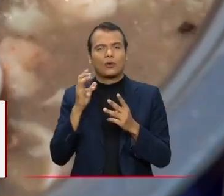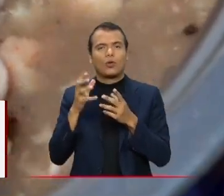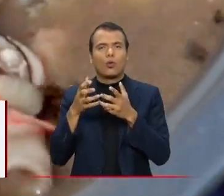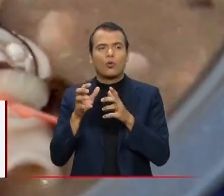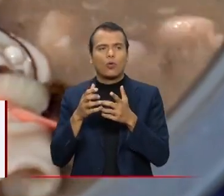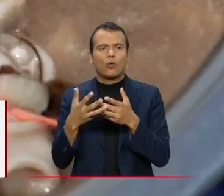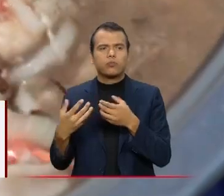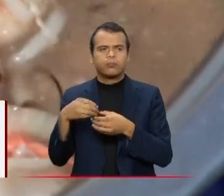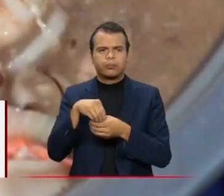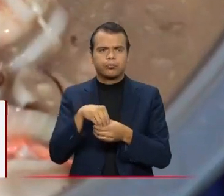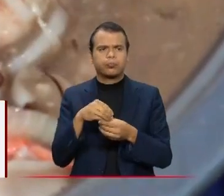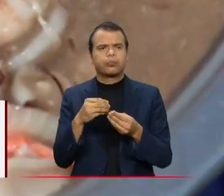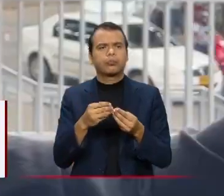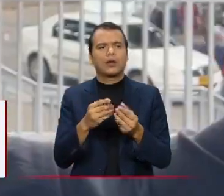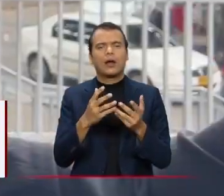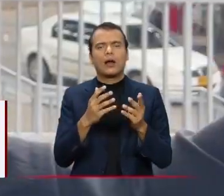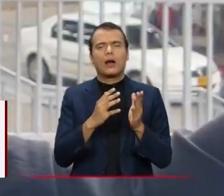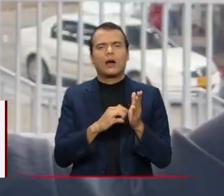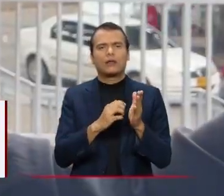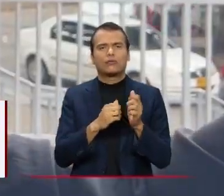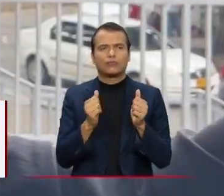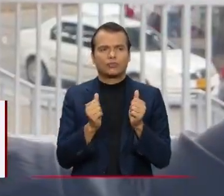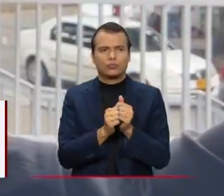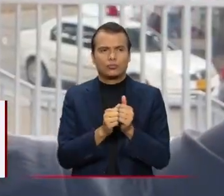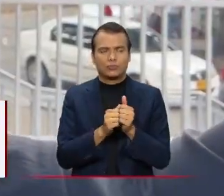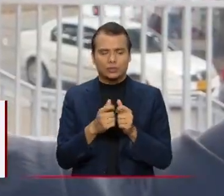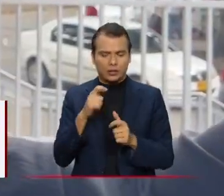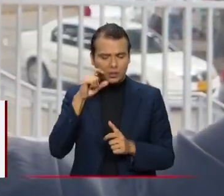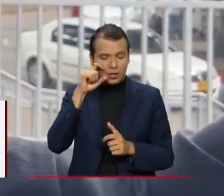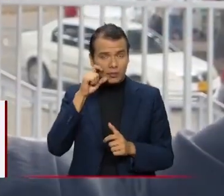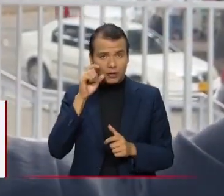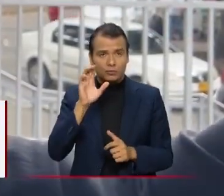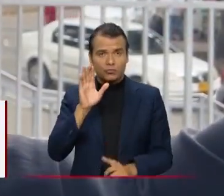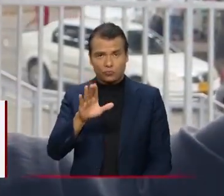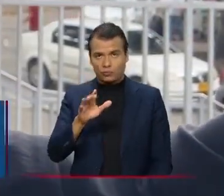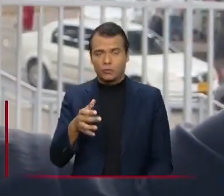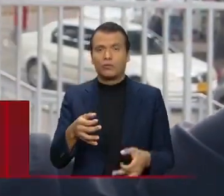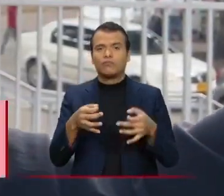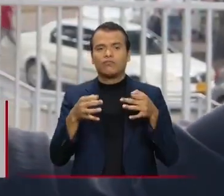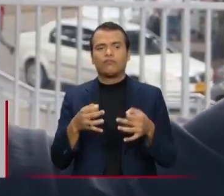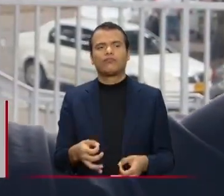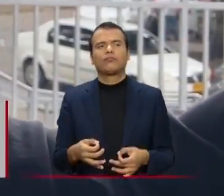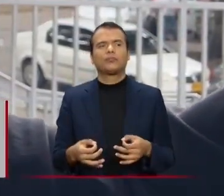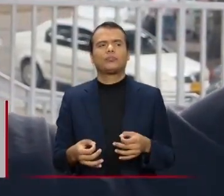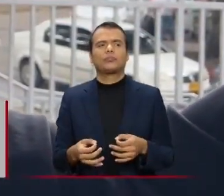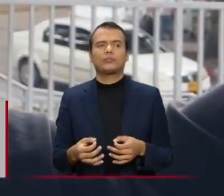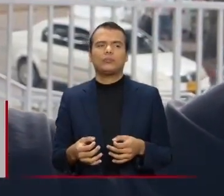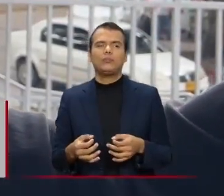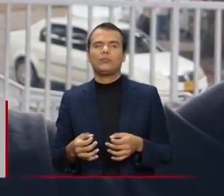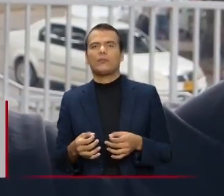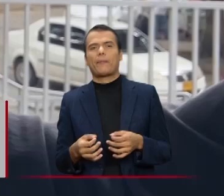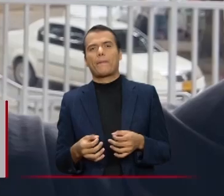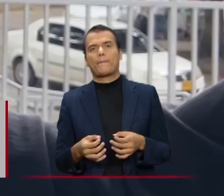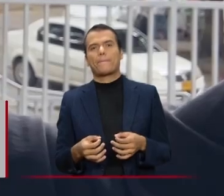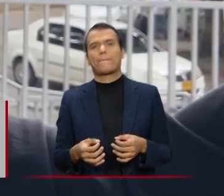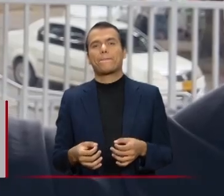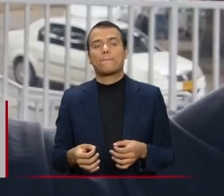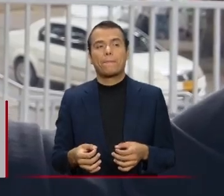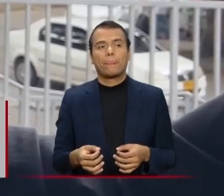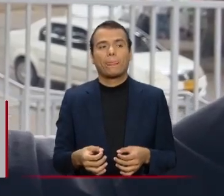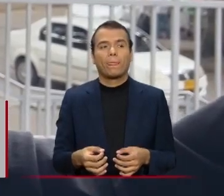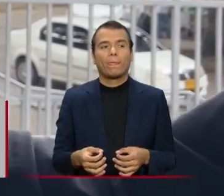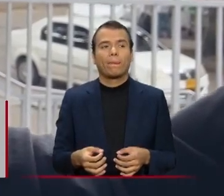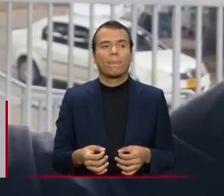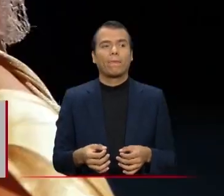camarón. Va a haber una persona que por tradición oral va a hacer una